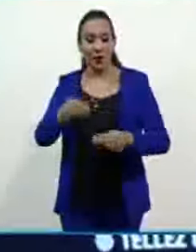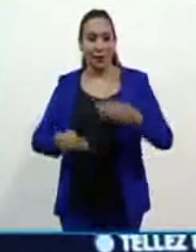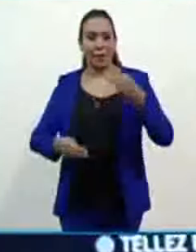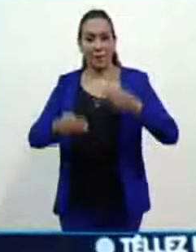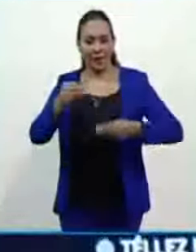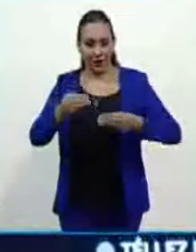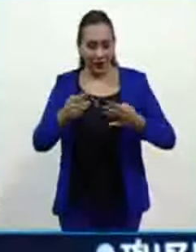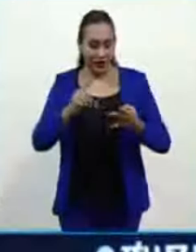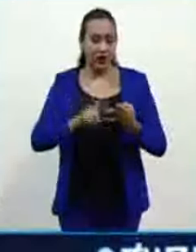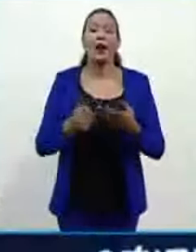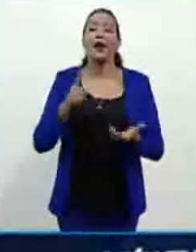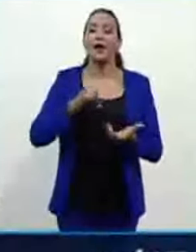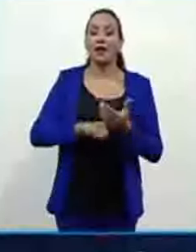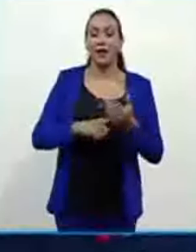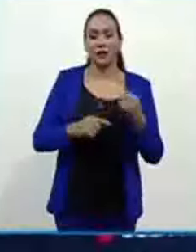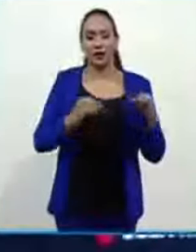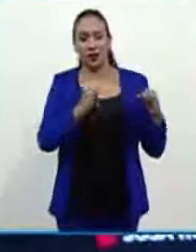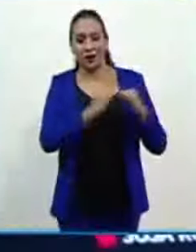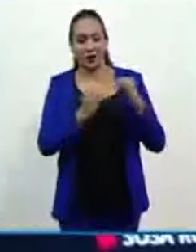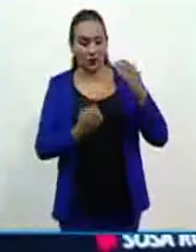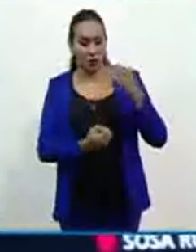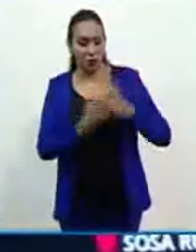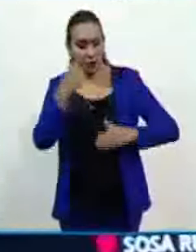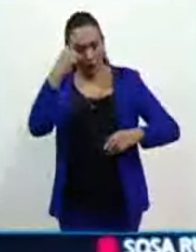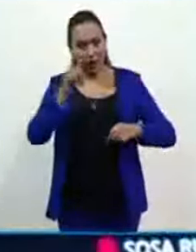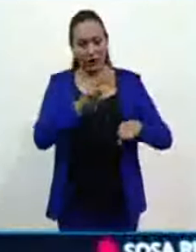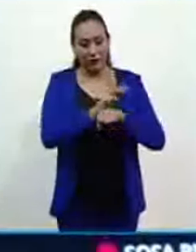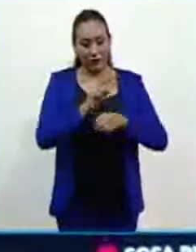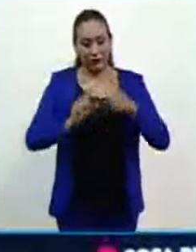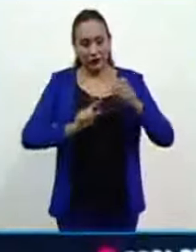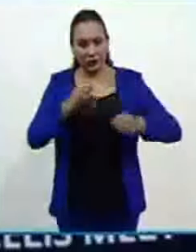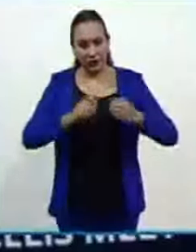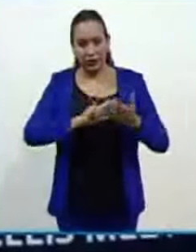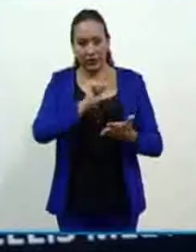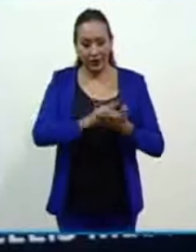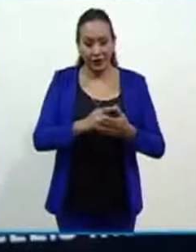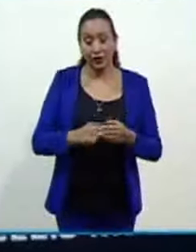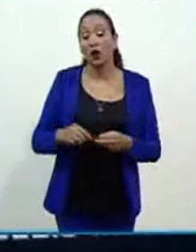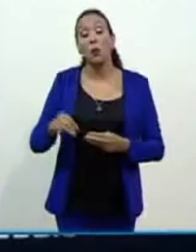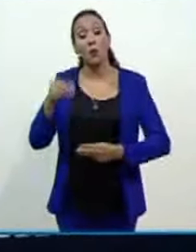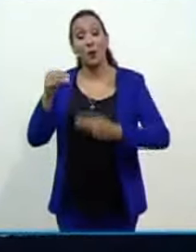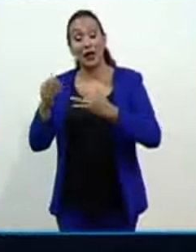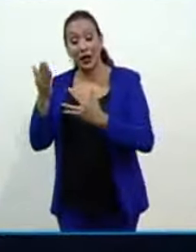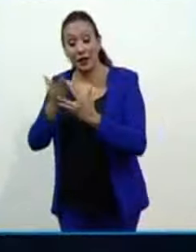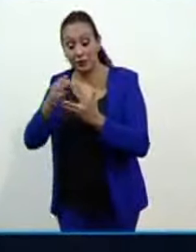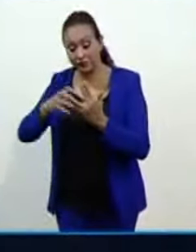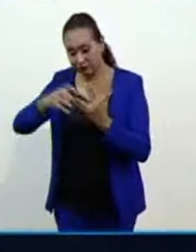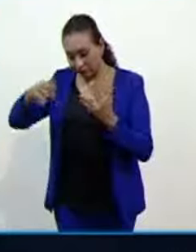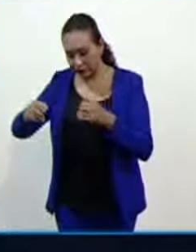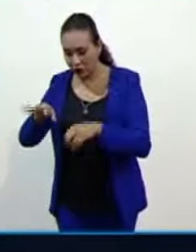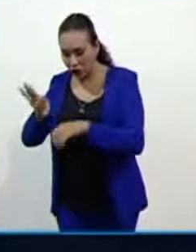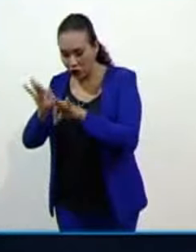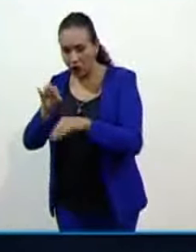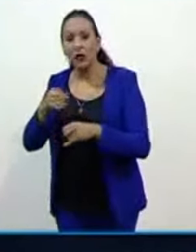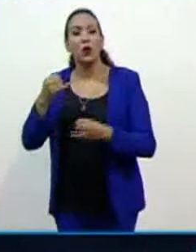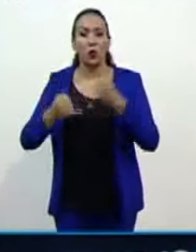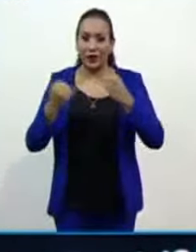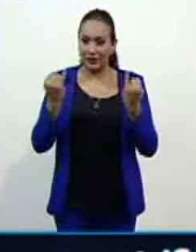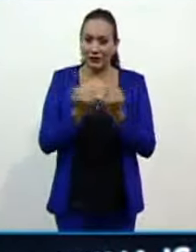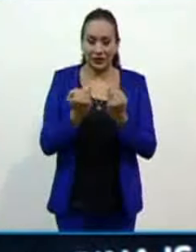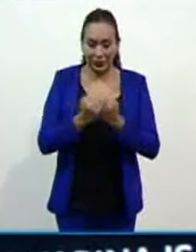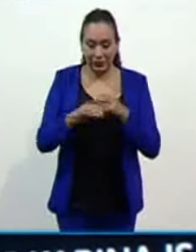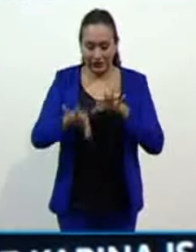integrantes del Tribunal de Disciplina Judicial, la mitad de magistrados de circuito y jueces de distrito, las vacantes de la Sala